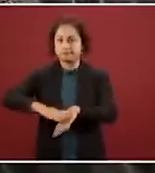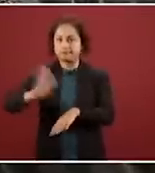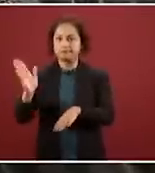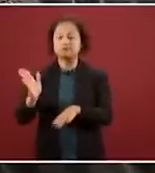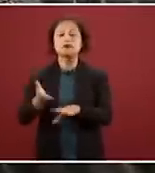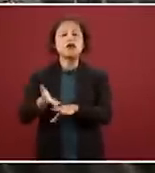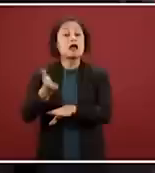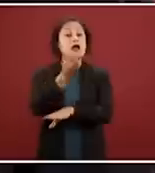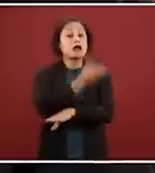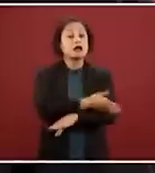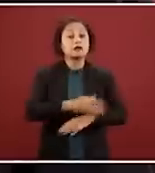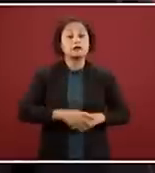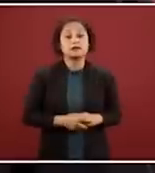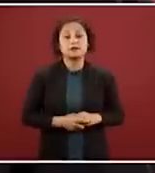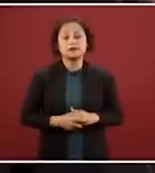se